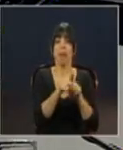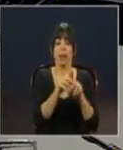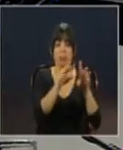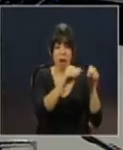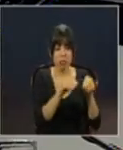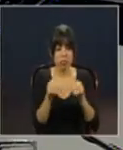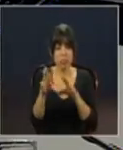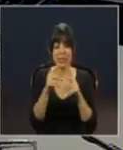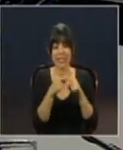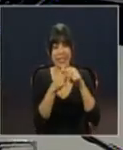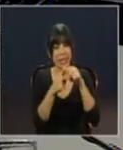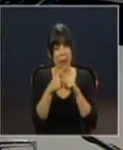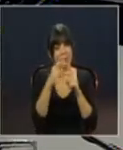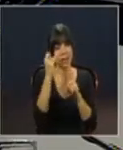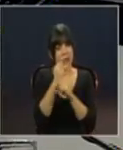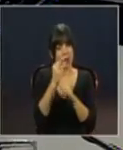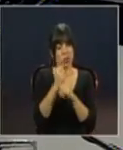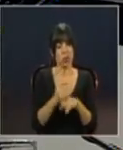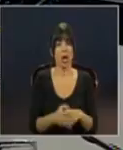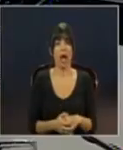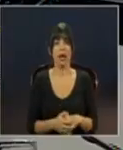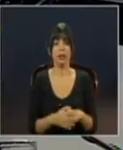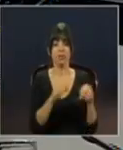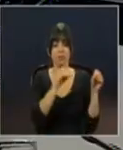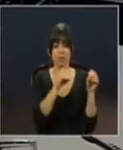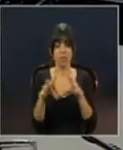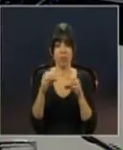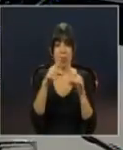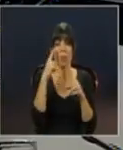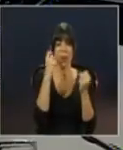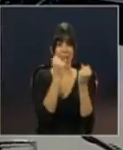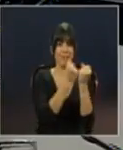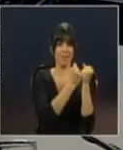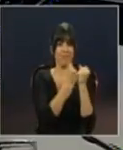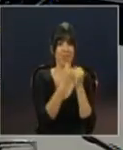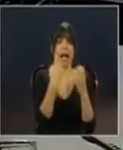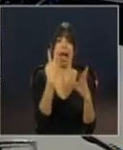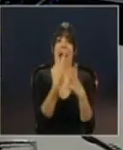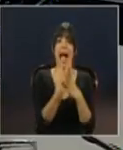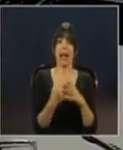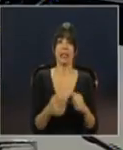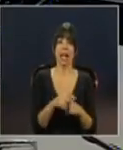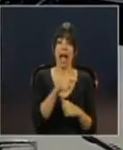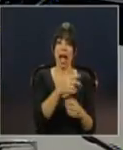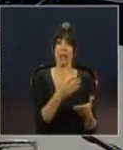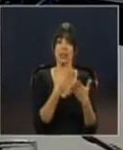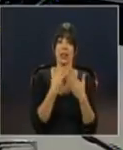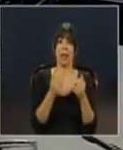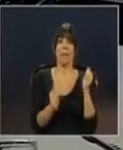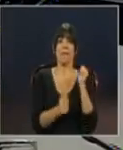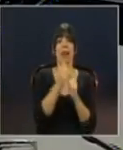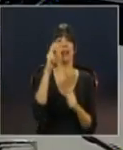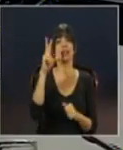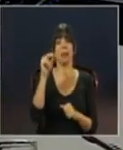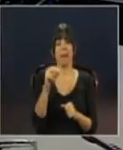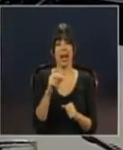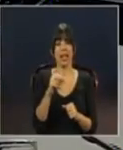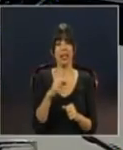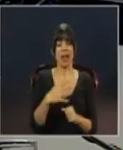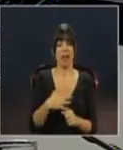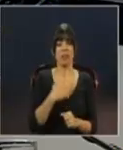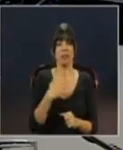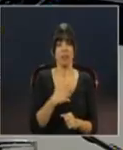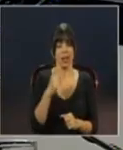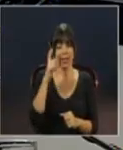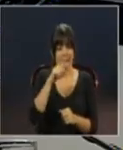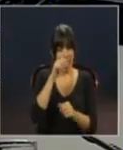reubicación semi-institucional para atender el problema de hacinamiento carcelario, el cual ha generado más de 20 resoluciones de